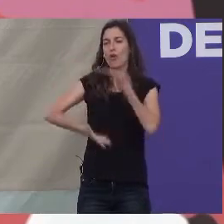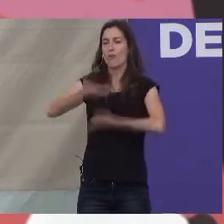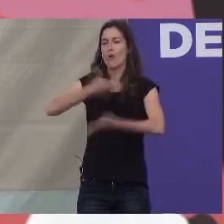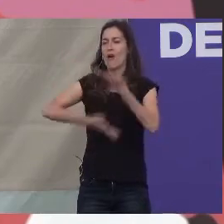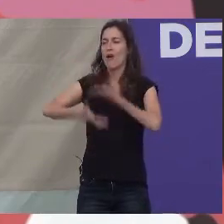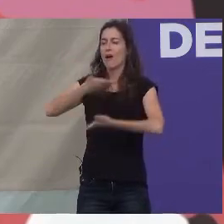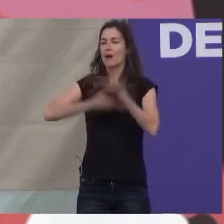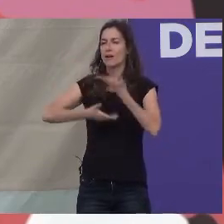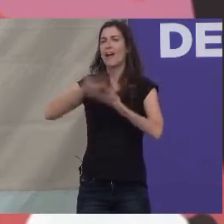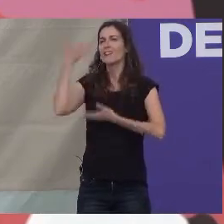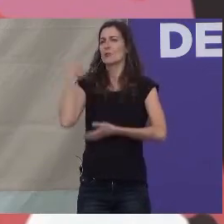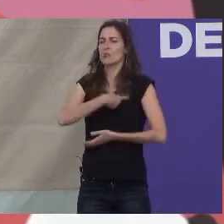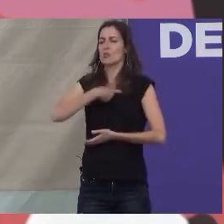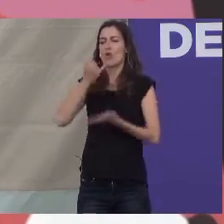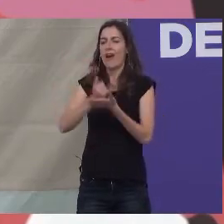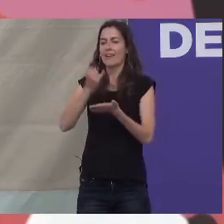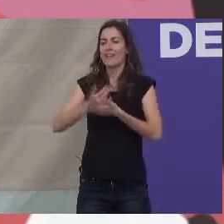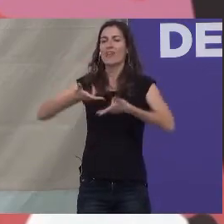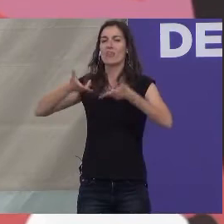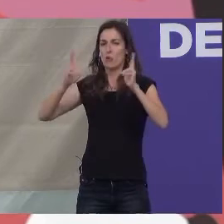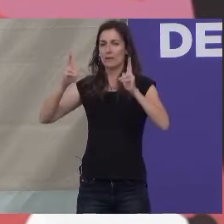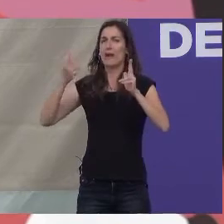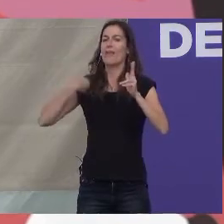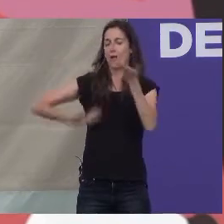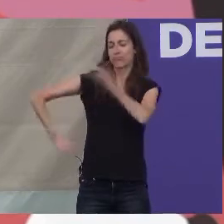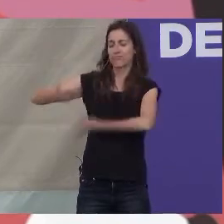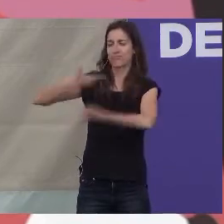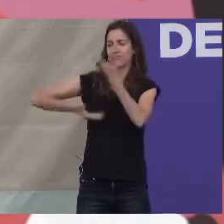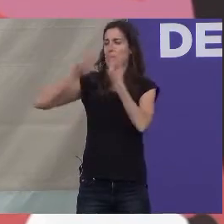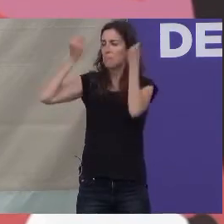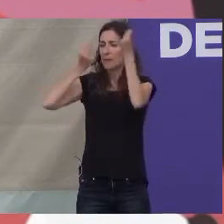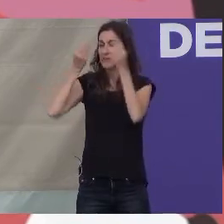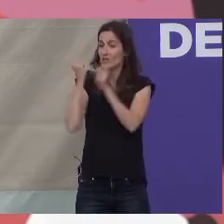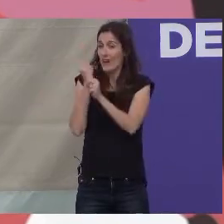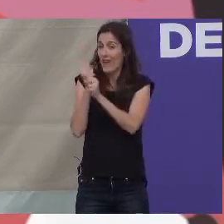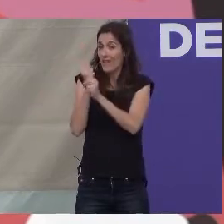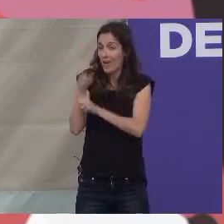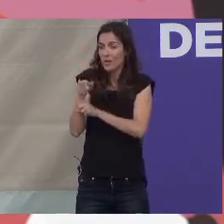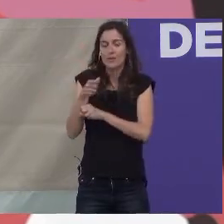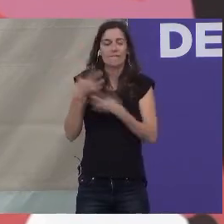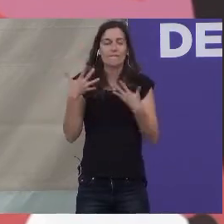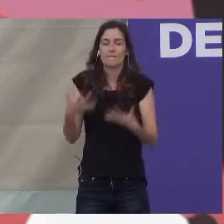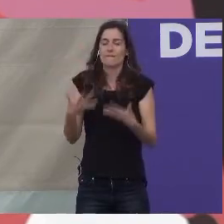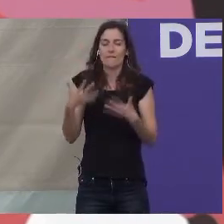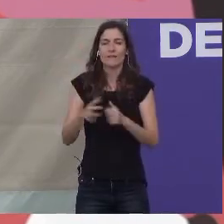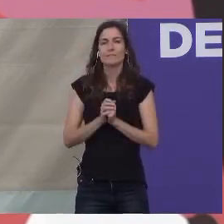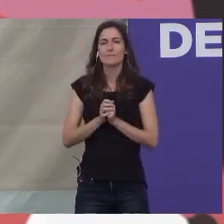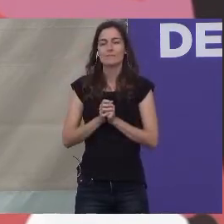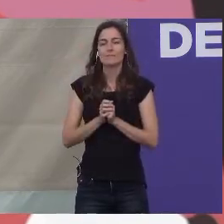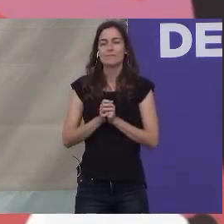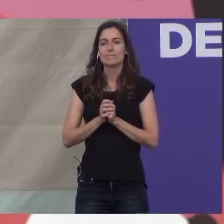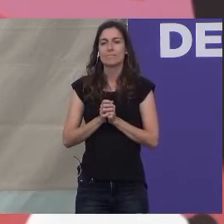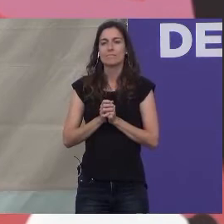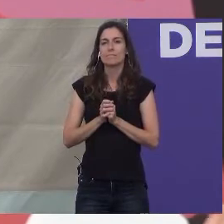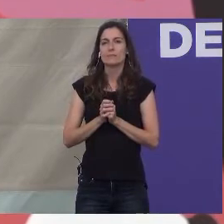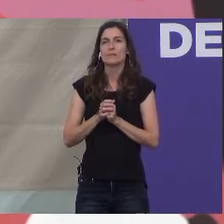de la antigua Comisión de Garantías Democráticas y considero que es un trabajo apasionante. Hay que tener en cuenta